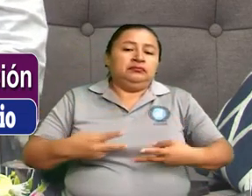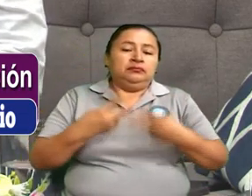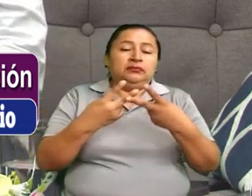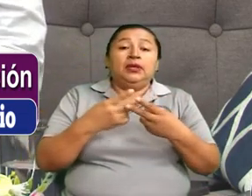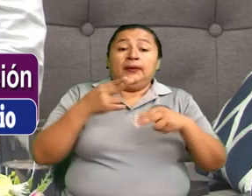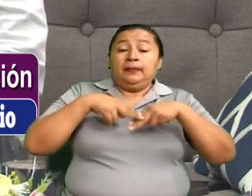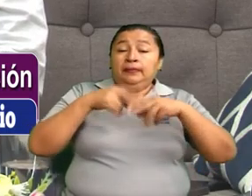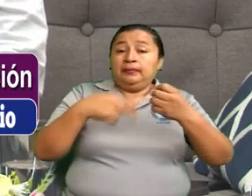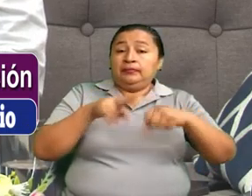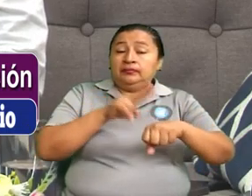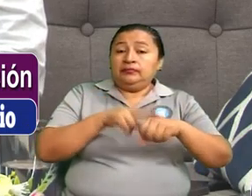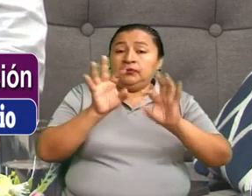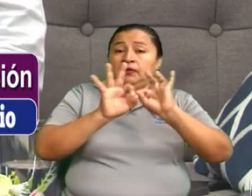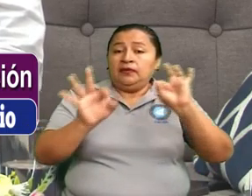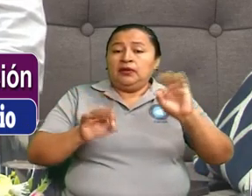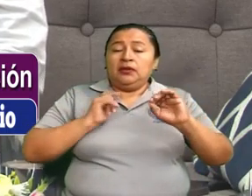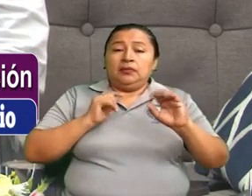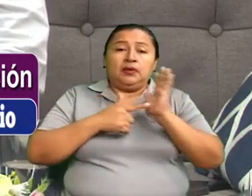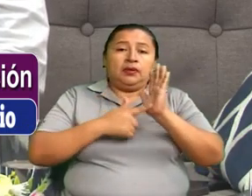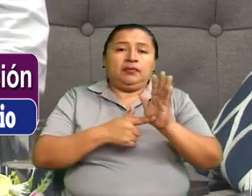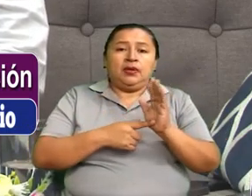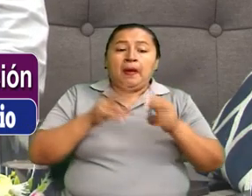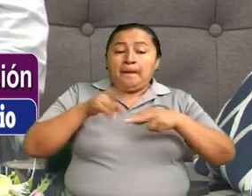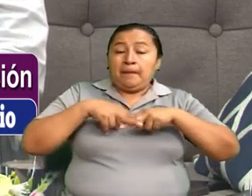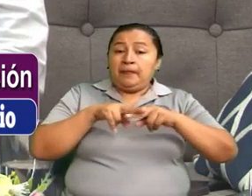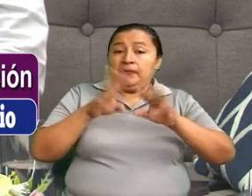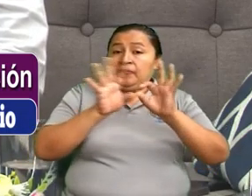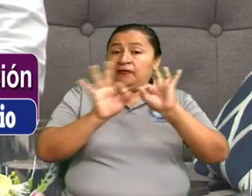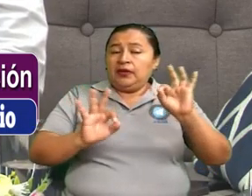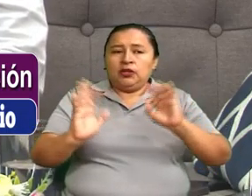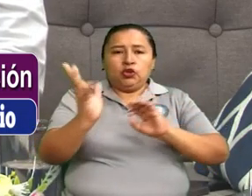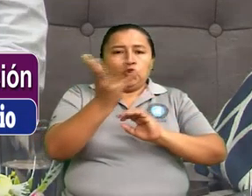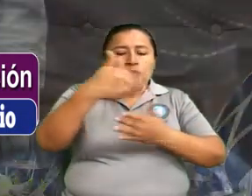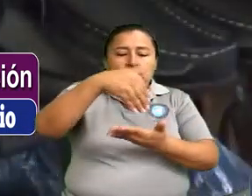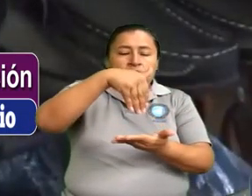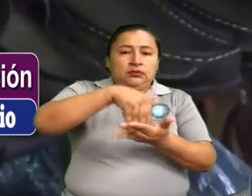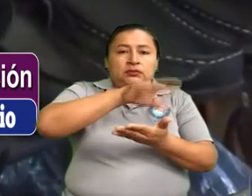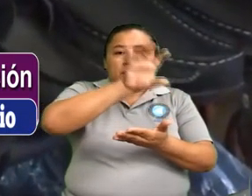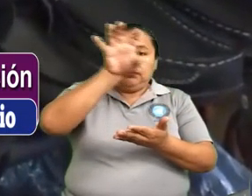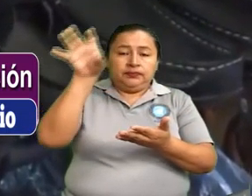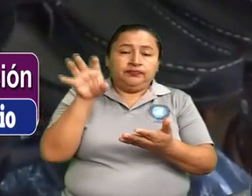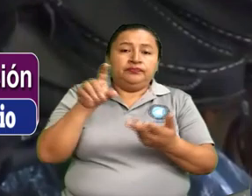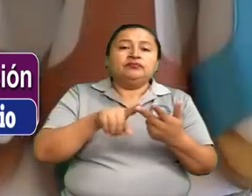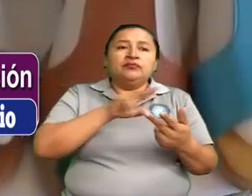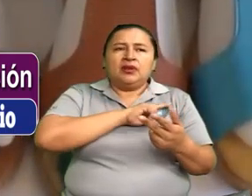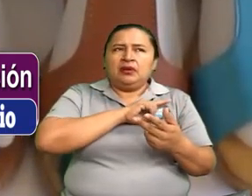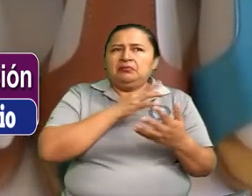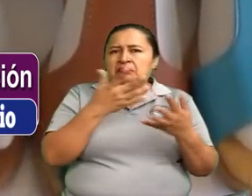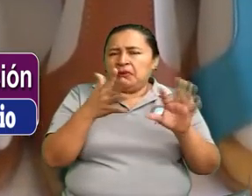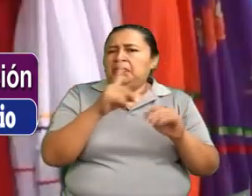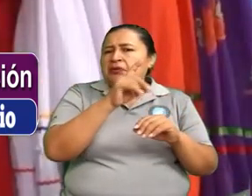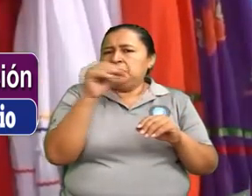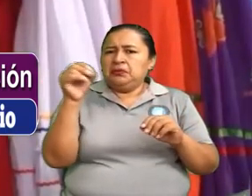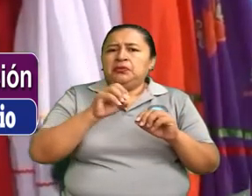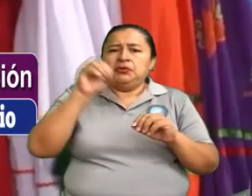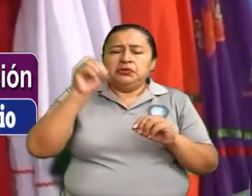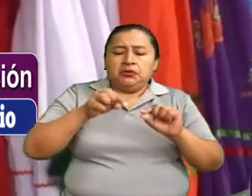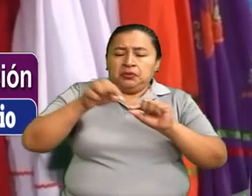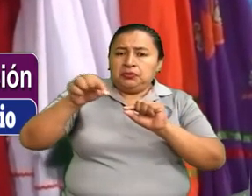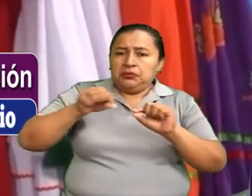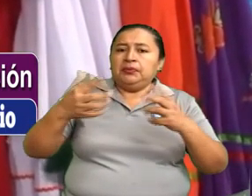Ferias es el mejor ejemplo. Después tenemos parques de feria en todas las cabeceras departamentales y casi ya en el 100% de los municipios.